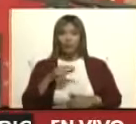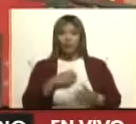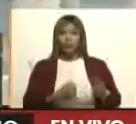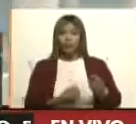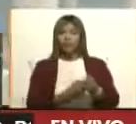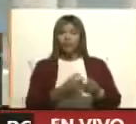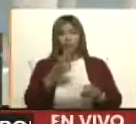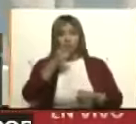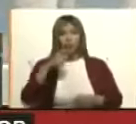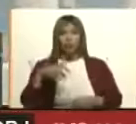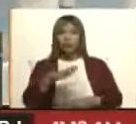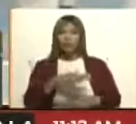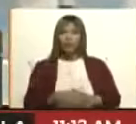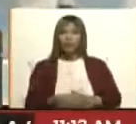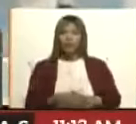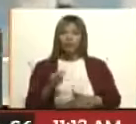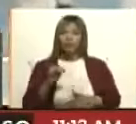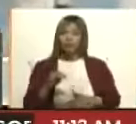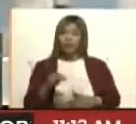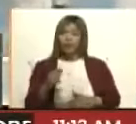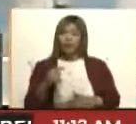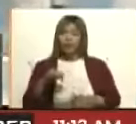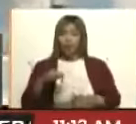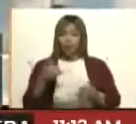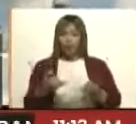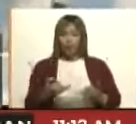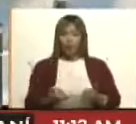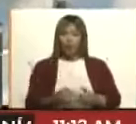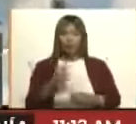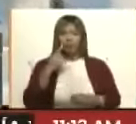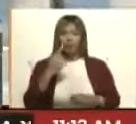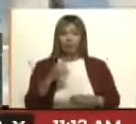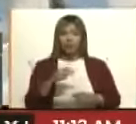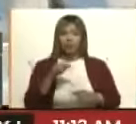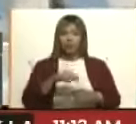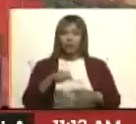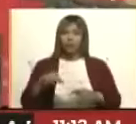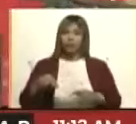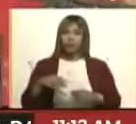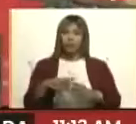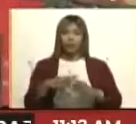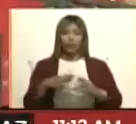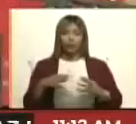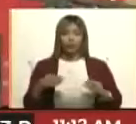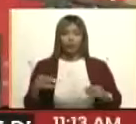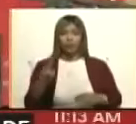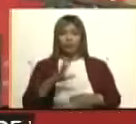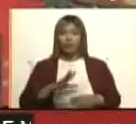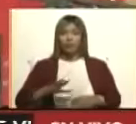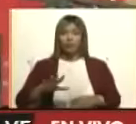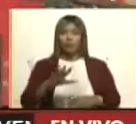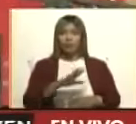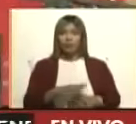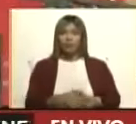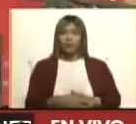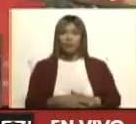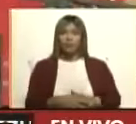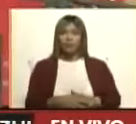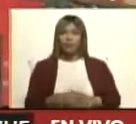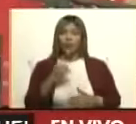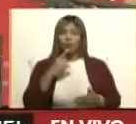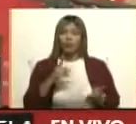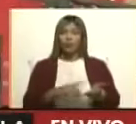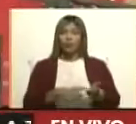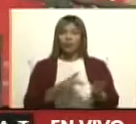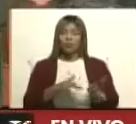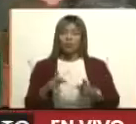pueblo. Aquí ustedes en el día de hoy se desplegan por toda Venezuela, a cumplir el